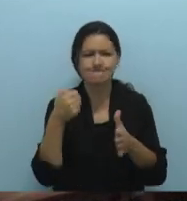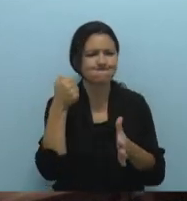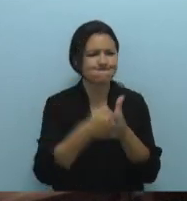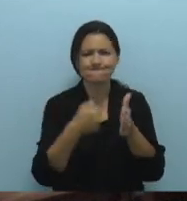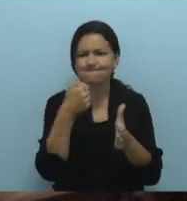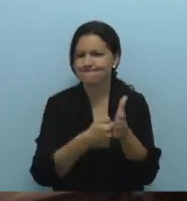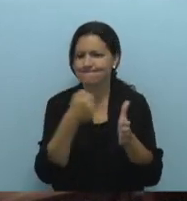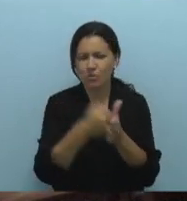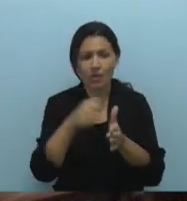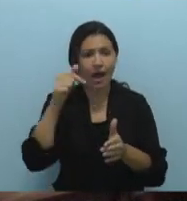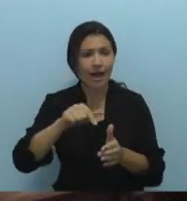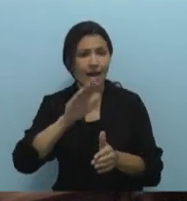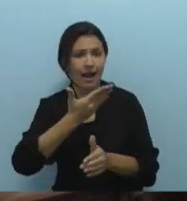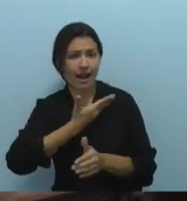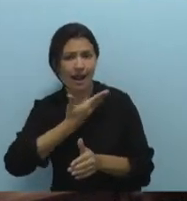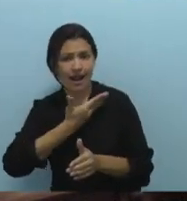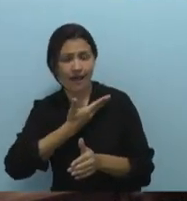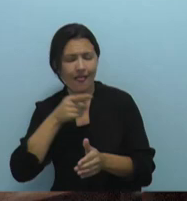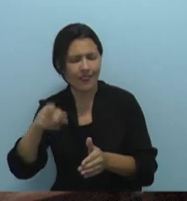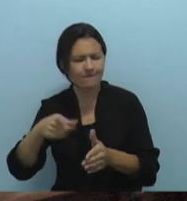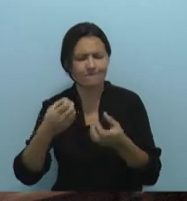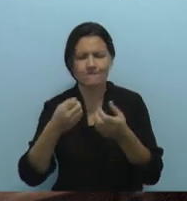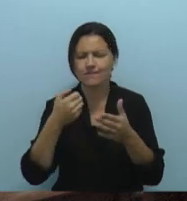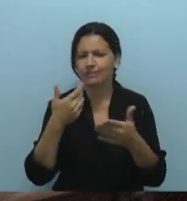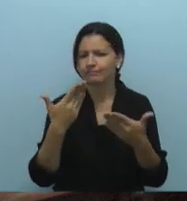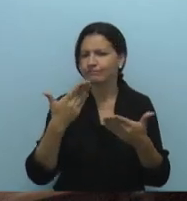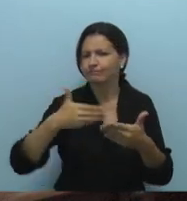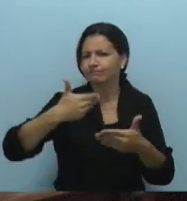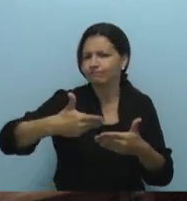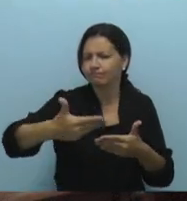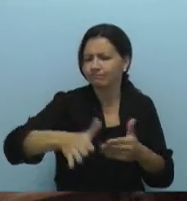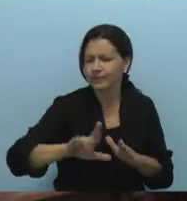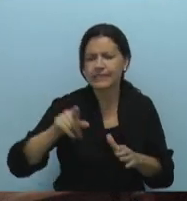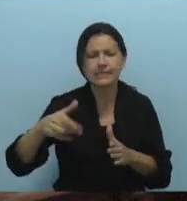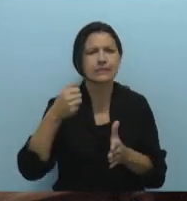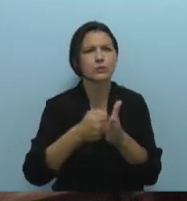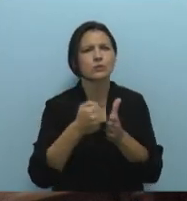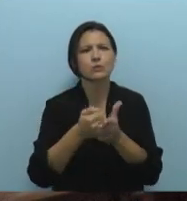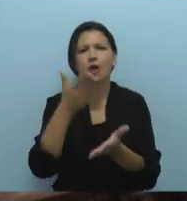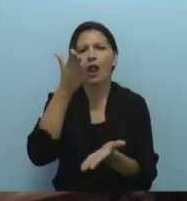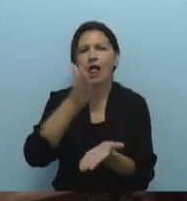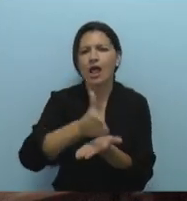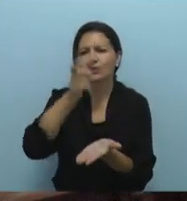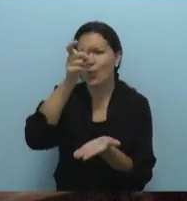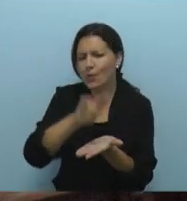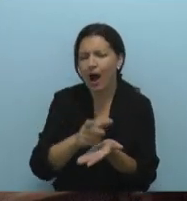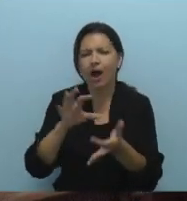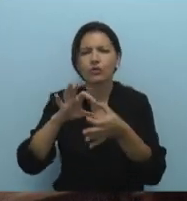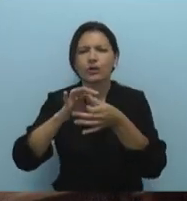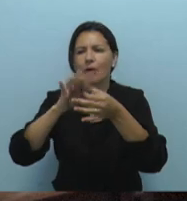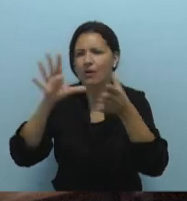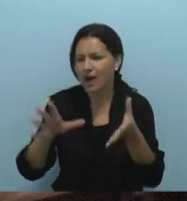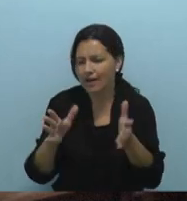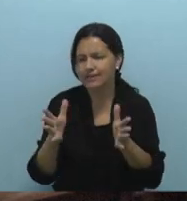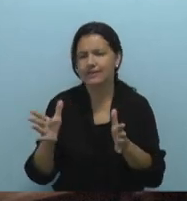destaco que siempre tuvo además la generosidad de comprender que la lucha por los derechos humanos y por la democracia no era una lucha